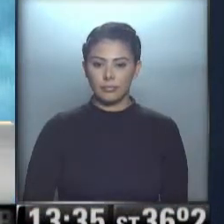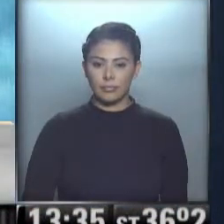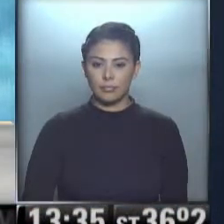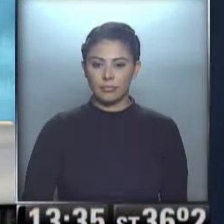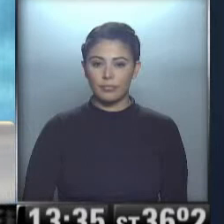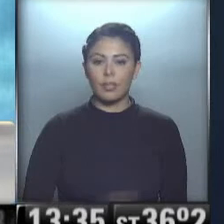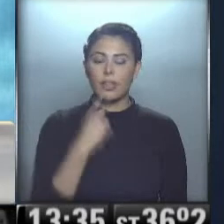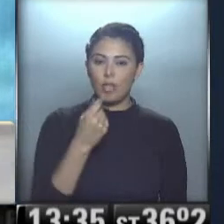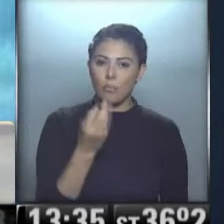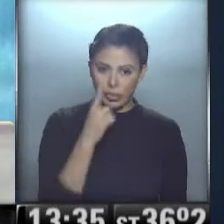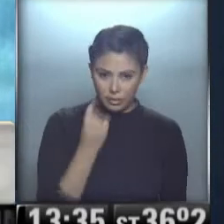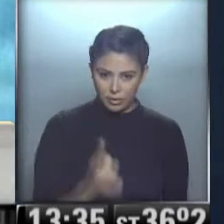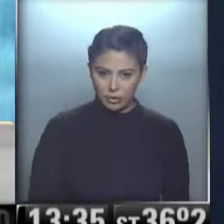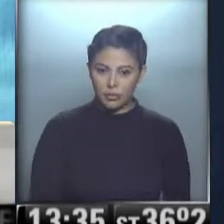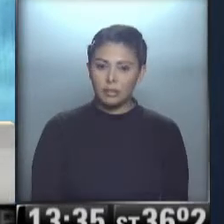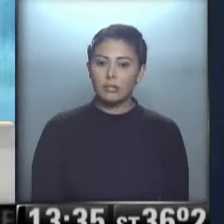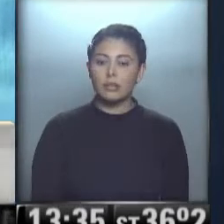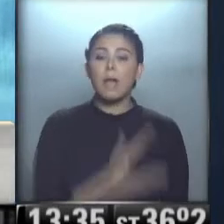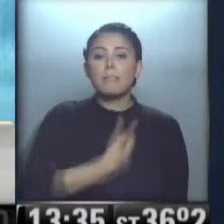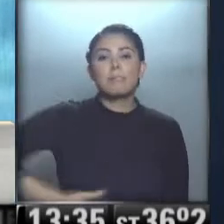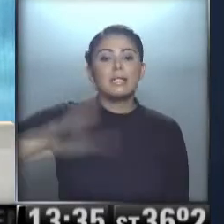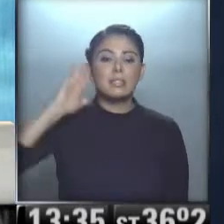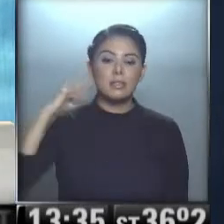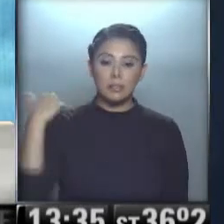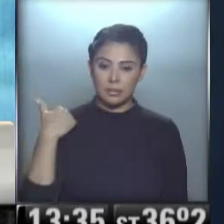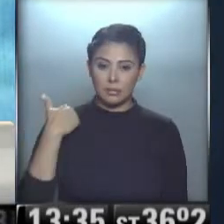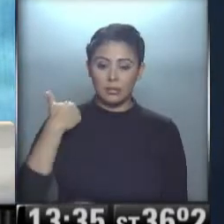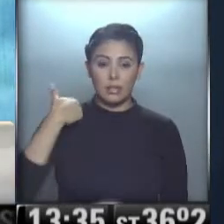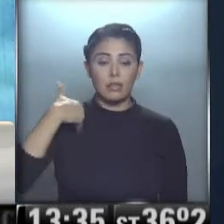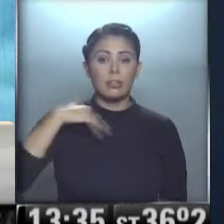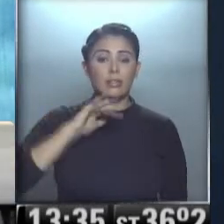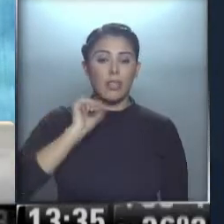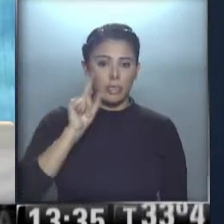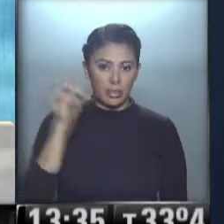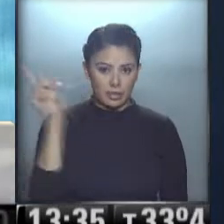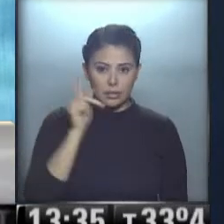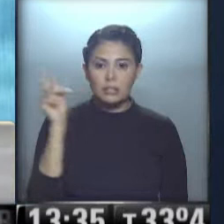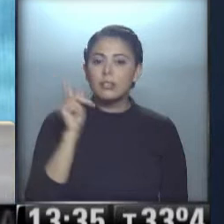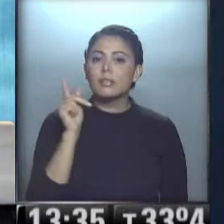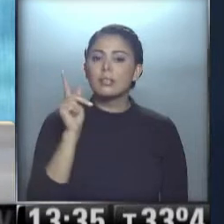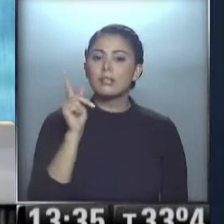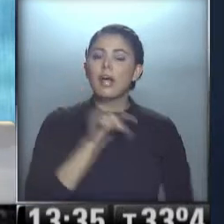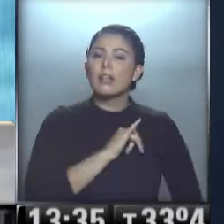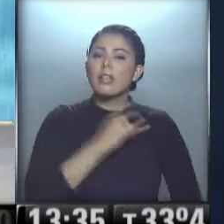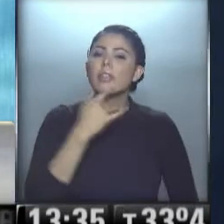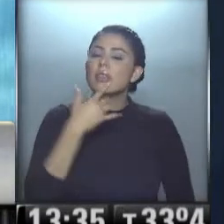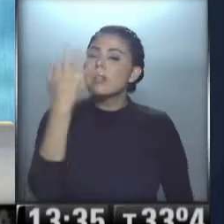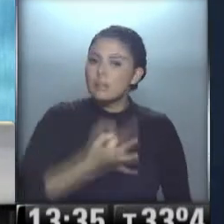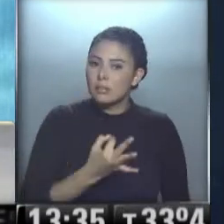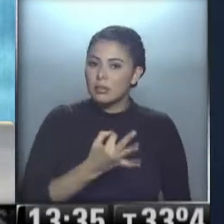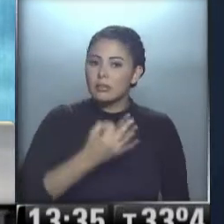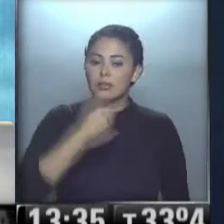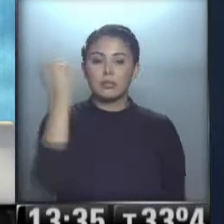buenos días la presidente de la nación doctora cristina fernández de kirchner designó a la